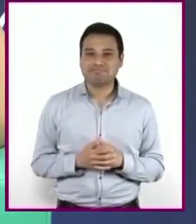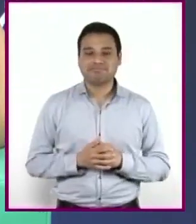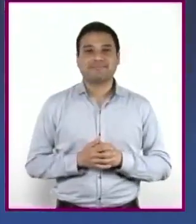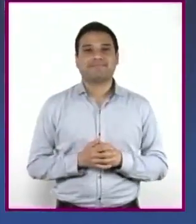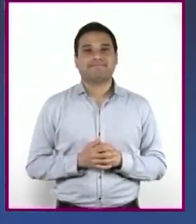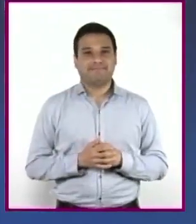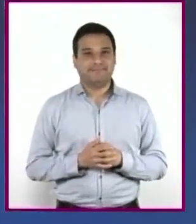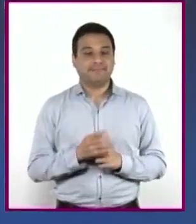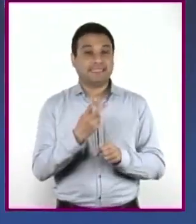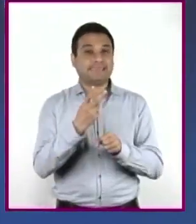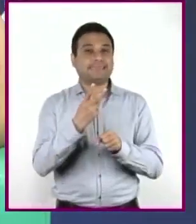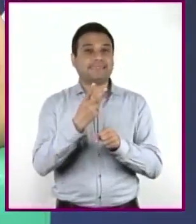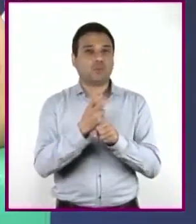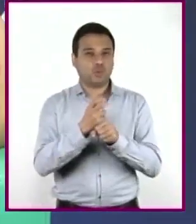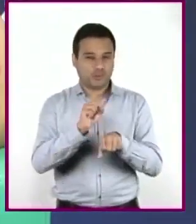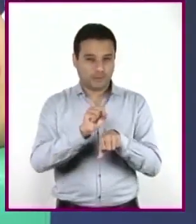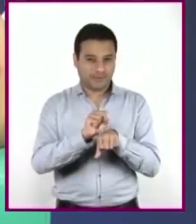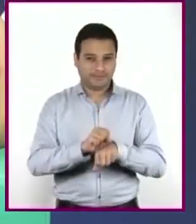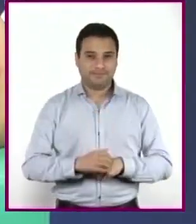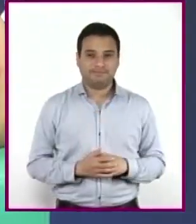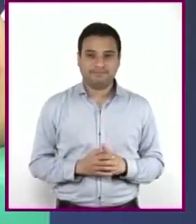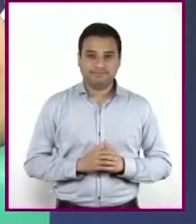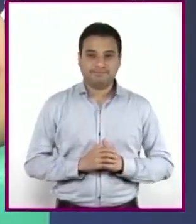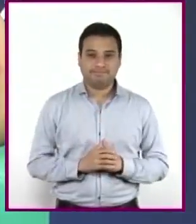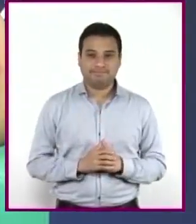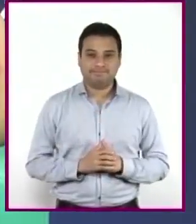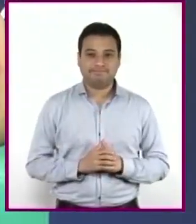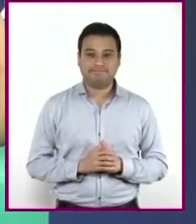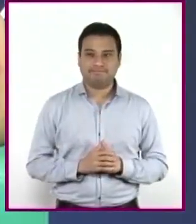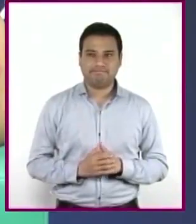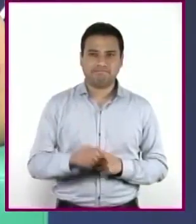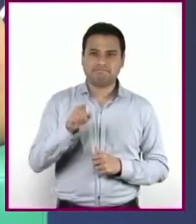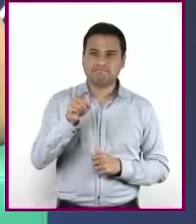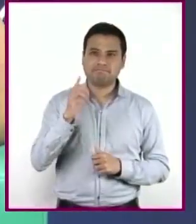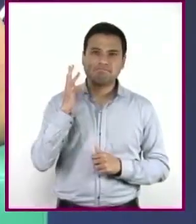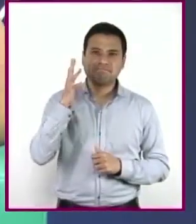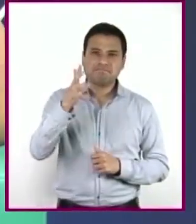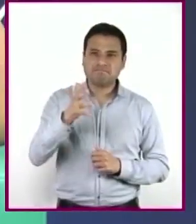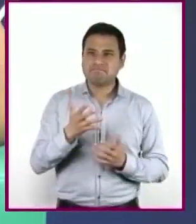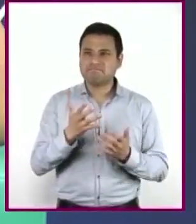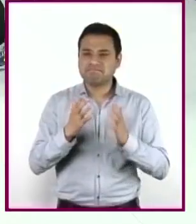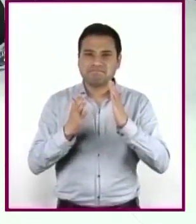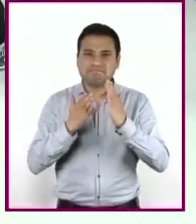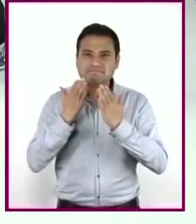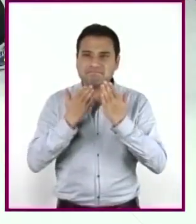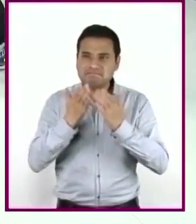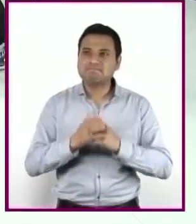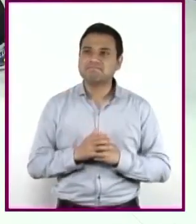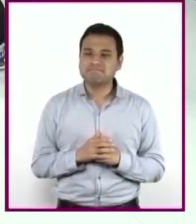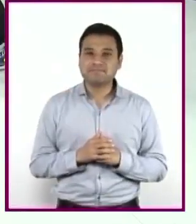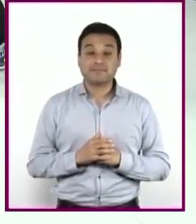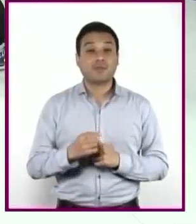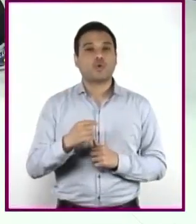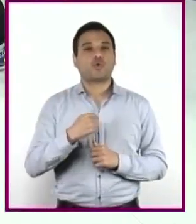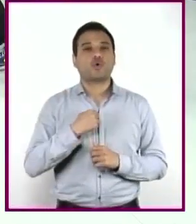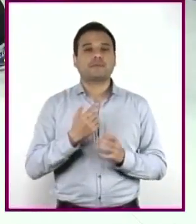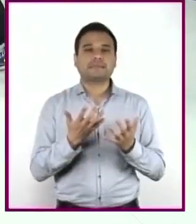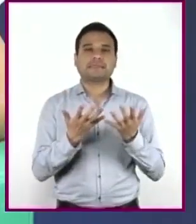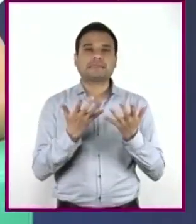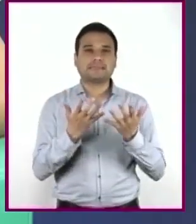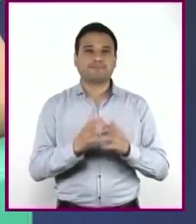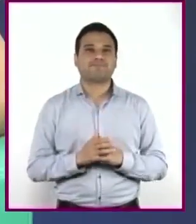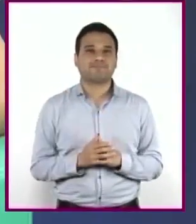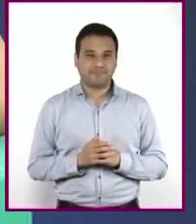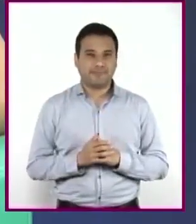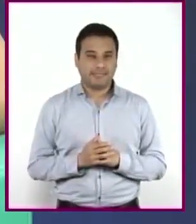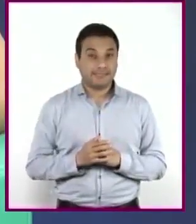¿qué estás estudiando? Ahorita voy a pasar a segundo de secundaria. Segundo de secundaria. ¿Y ya sabes más o menos a qué te quieres dedicar?